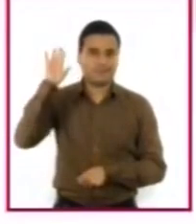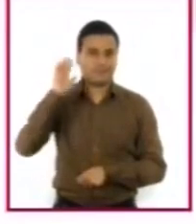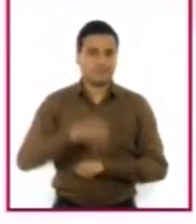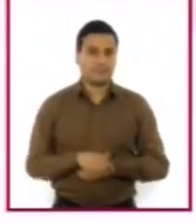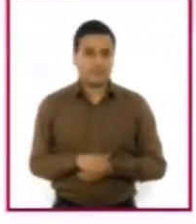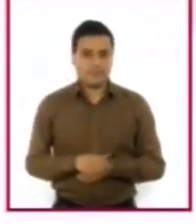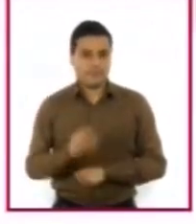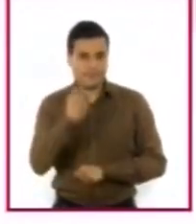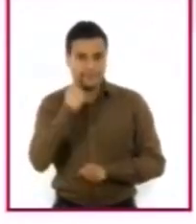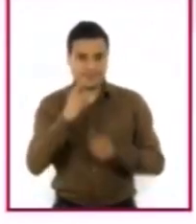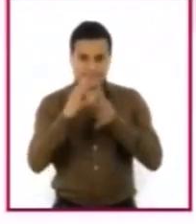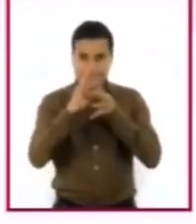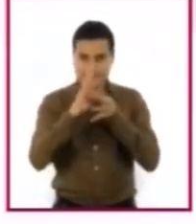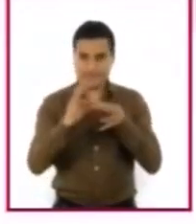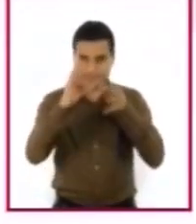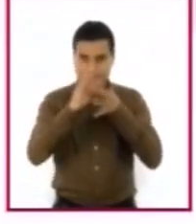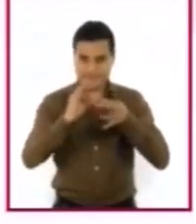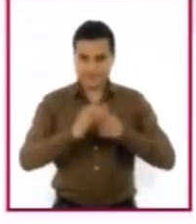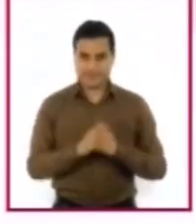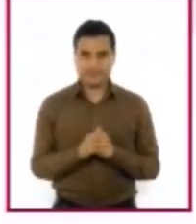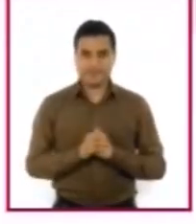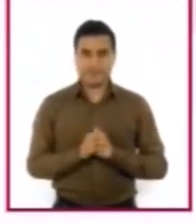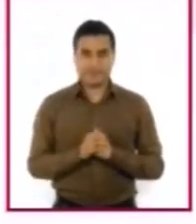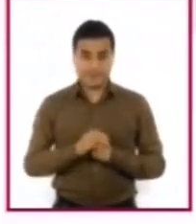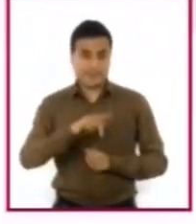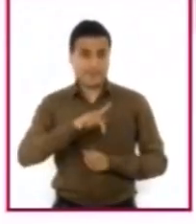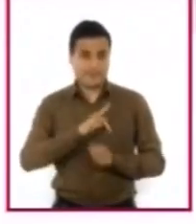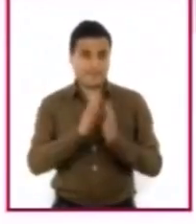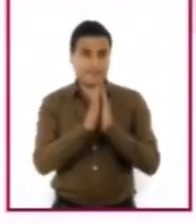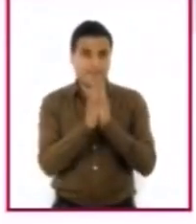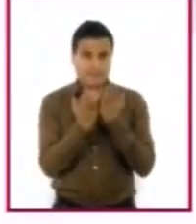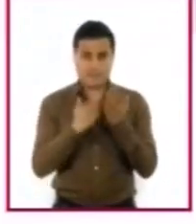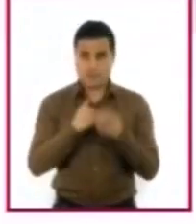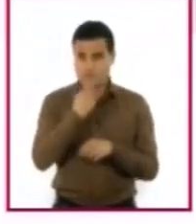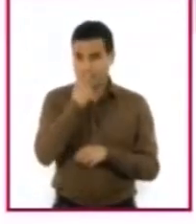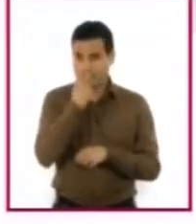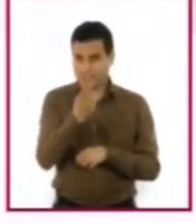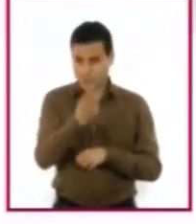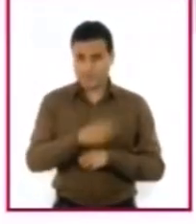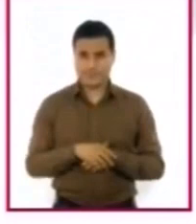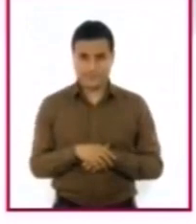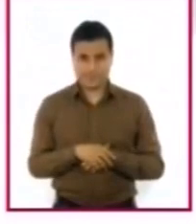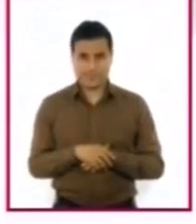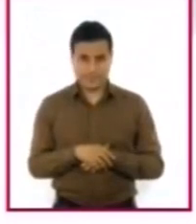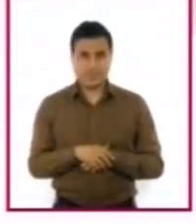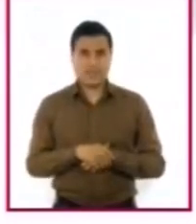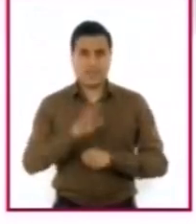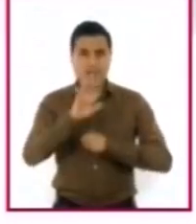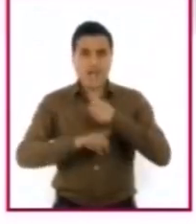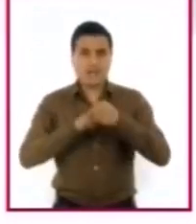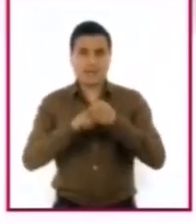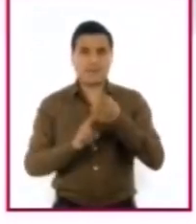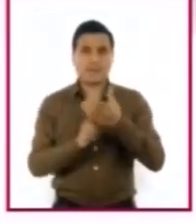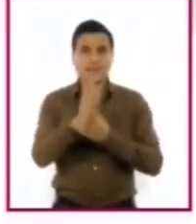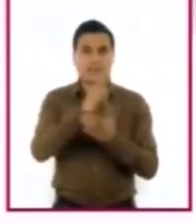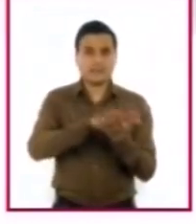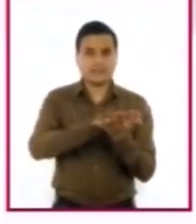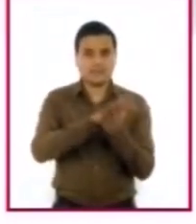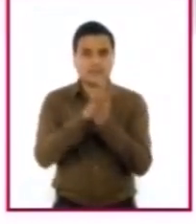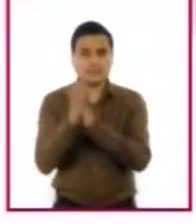Pues te cuento. En mi libro postulé que la fuerza motriz de la evolución es la selección